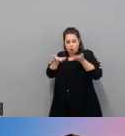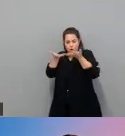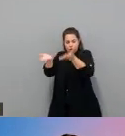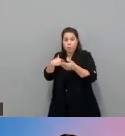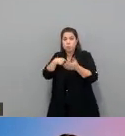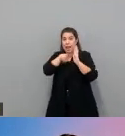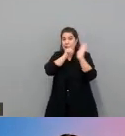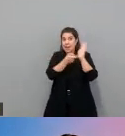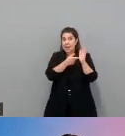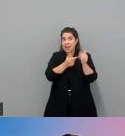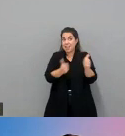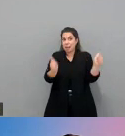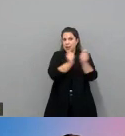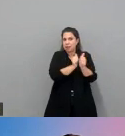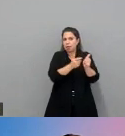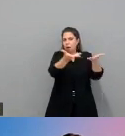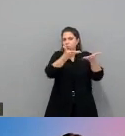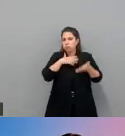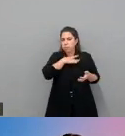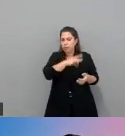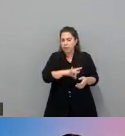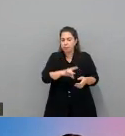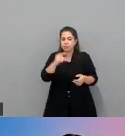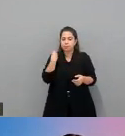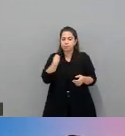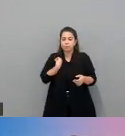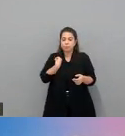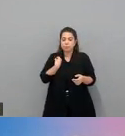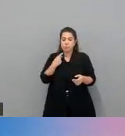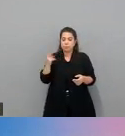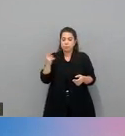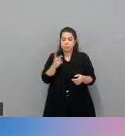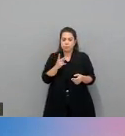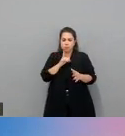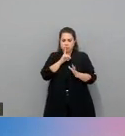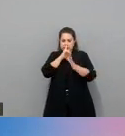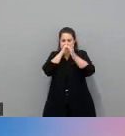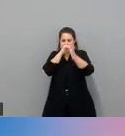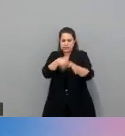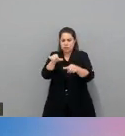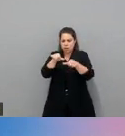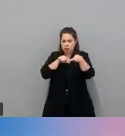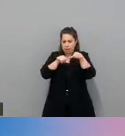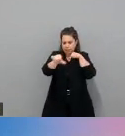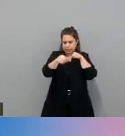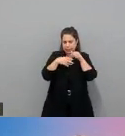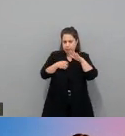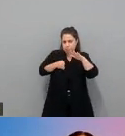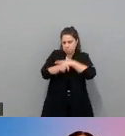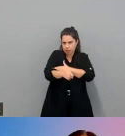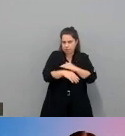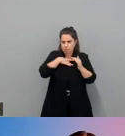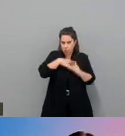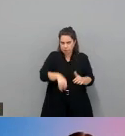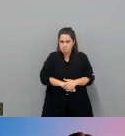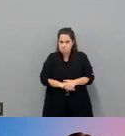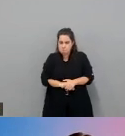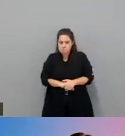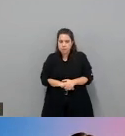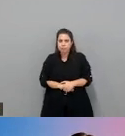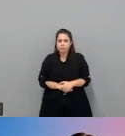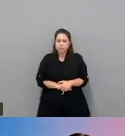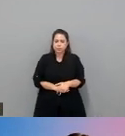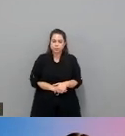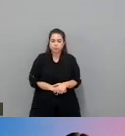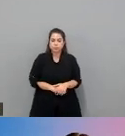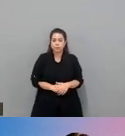dependencia. Tanto los centros de día como los residenciales a partir de los 16 años suelen ser las entradas, ¿vale?